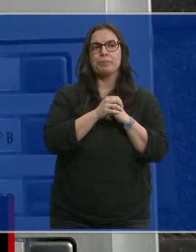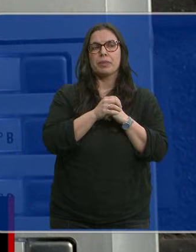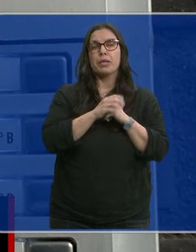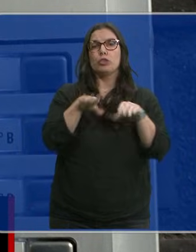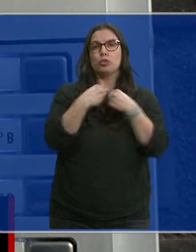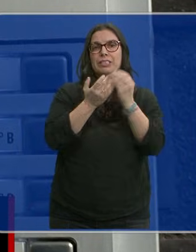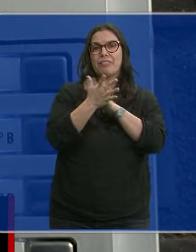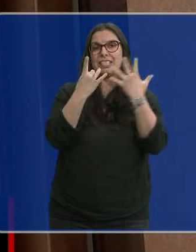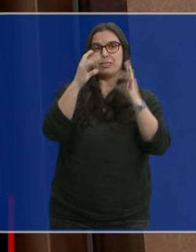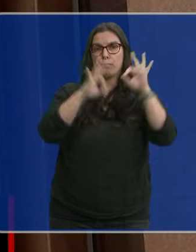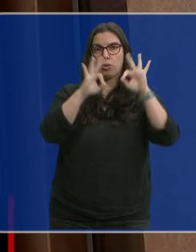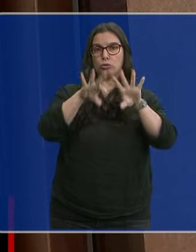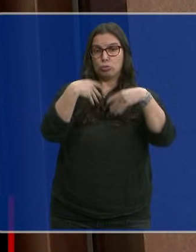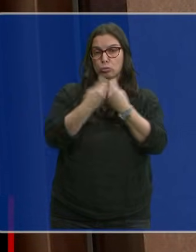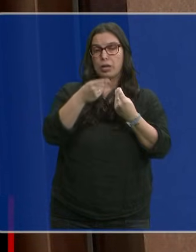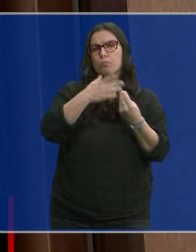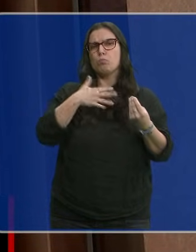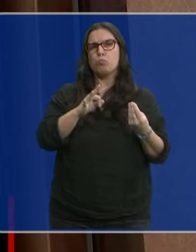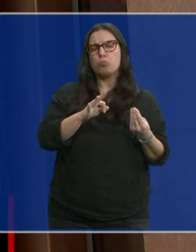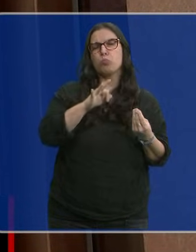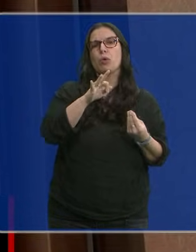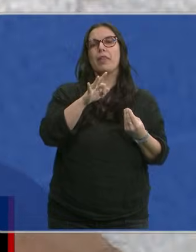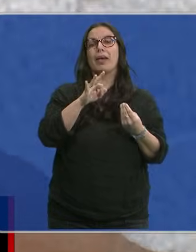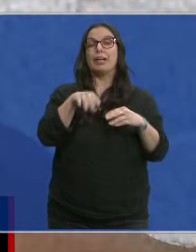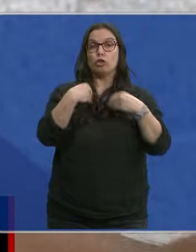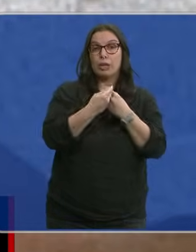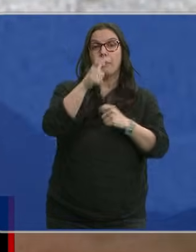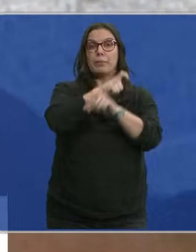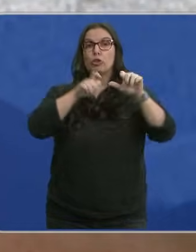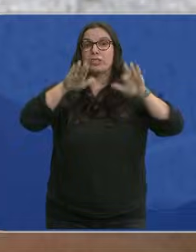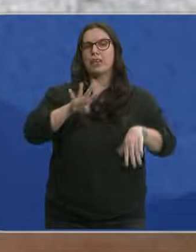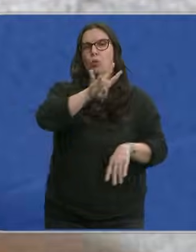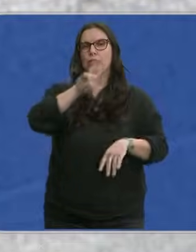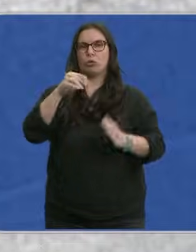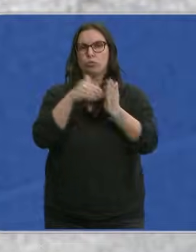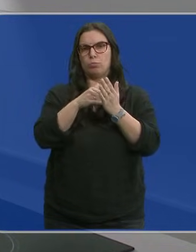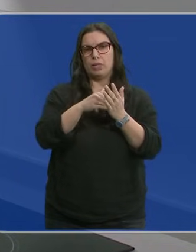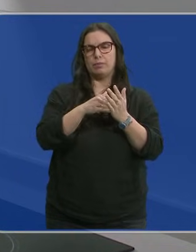Acaparan el 6% del total y podrían acoger a unas 42.000 personas.